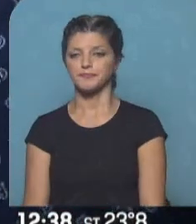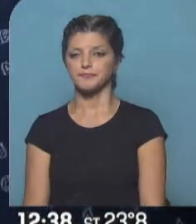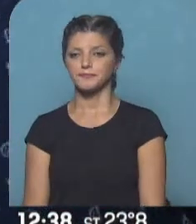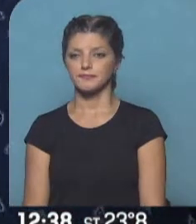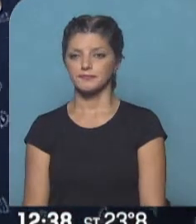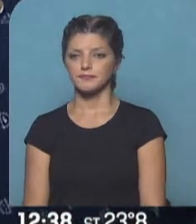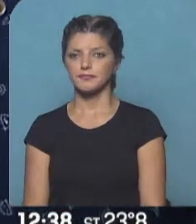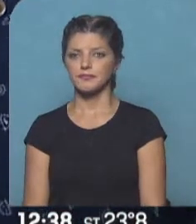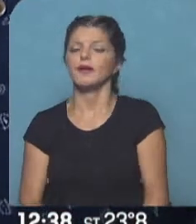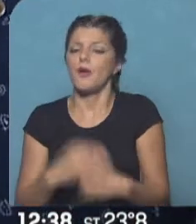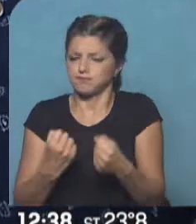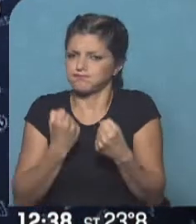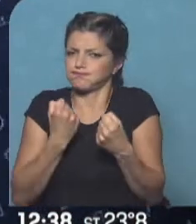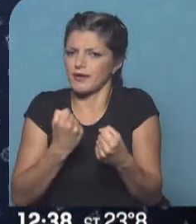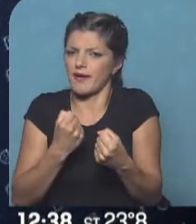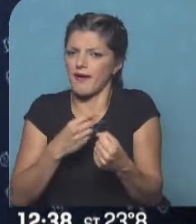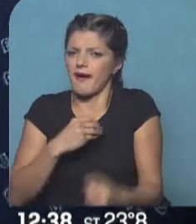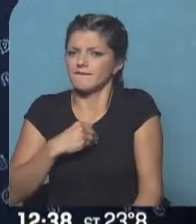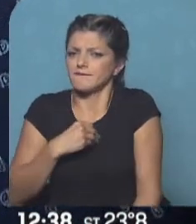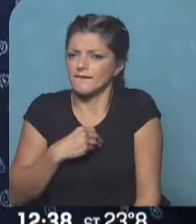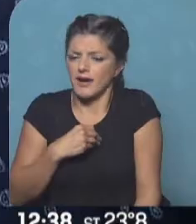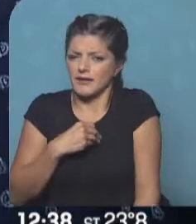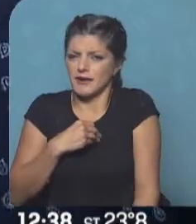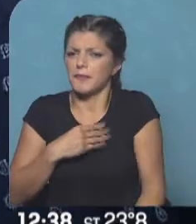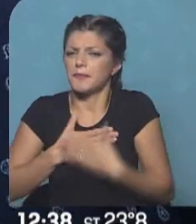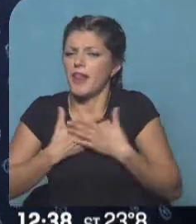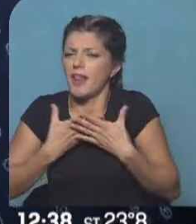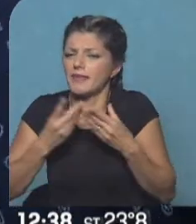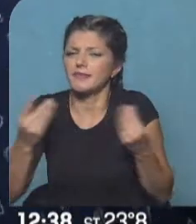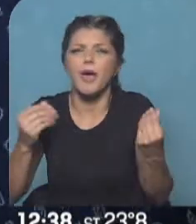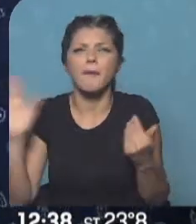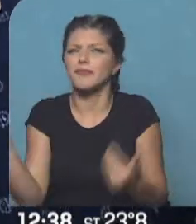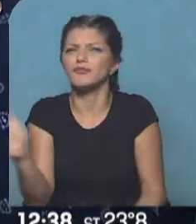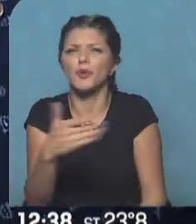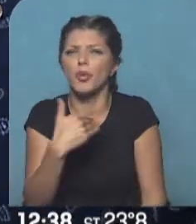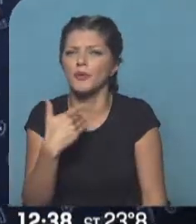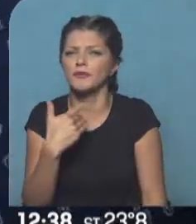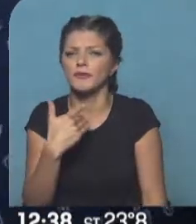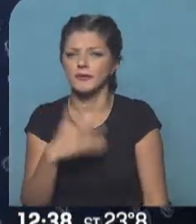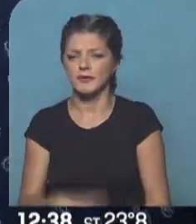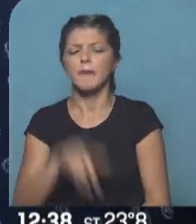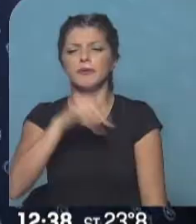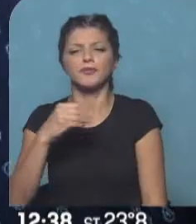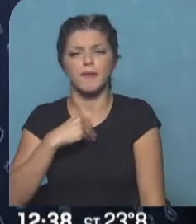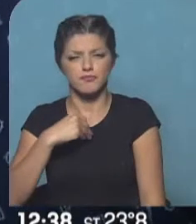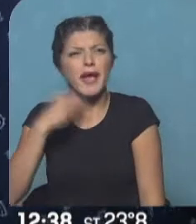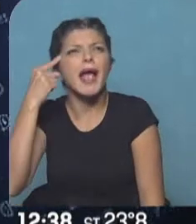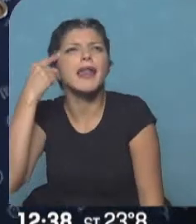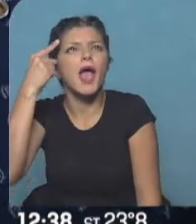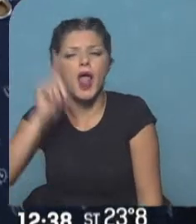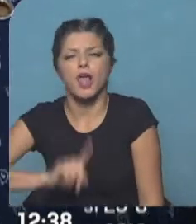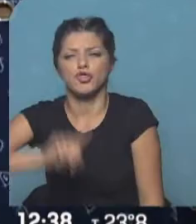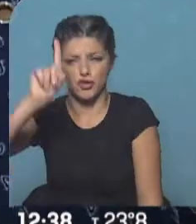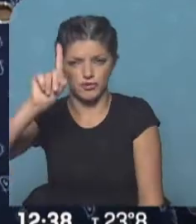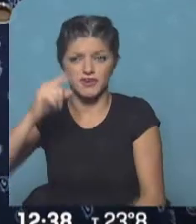fe, la esperanza que traiga pues el Papa para que nosotros seamos esos creyentes y creer en Dios, que